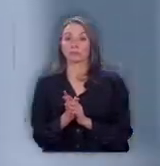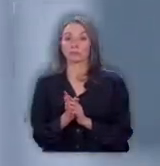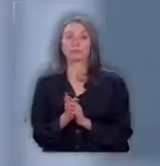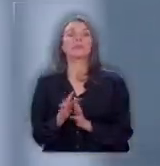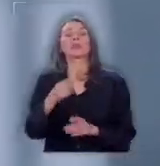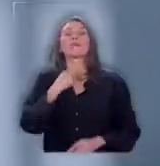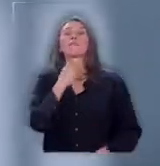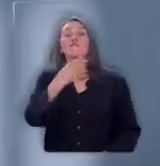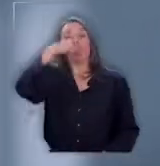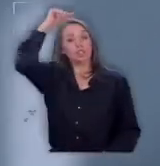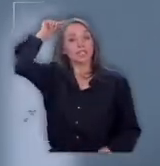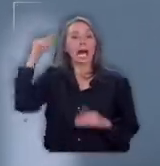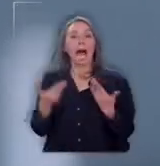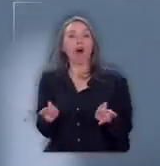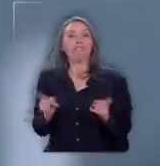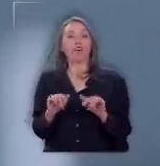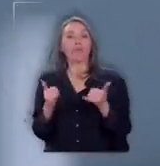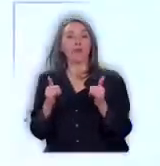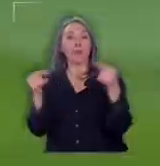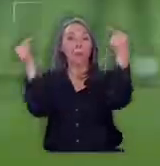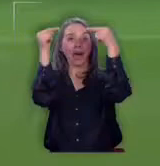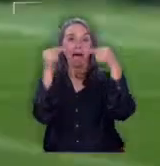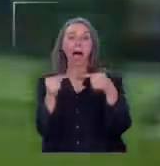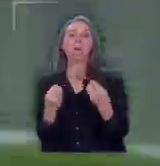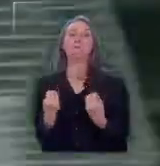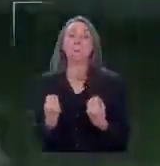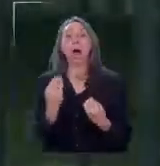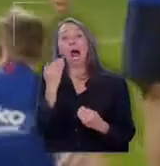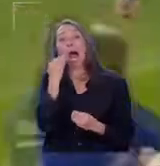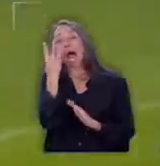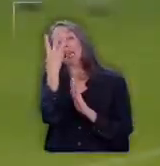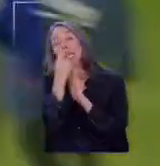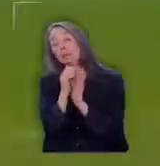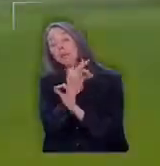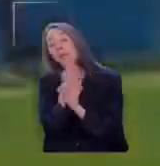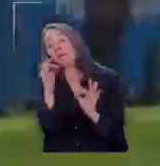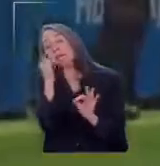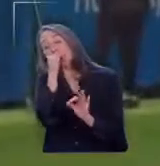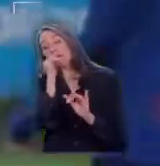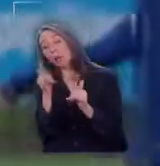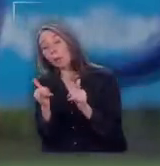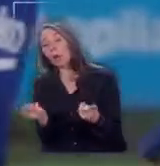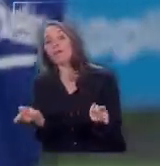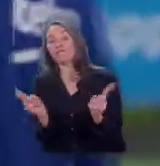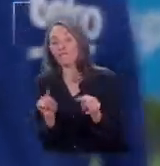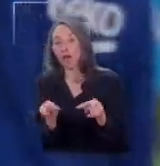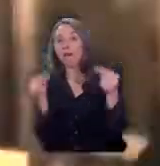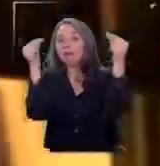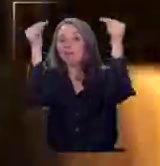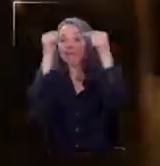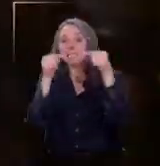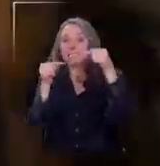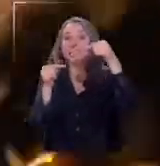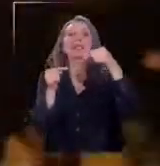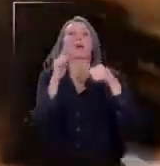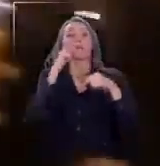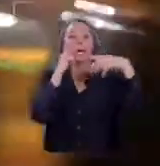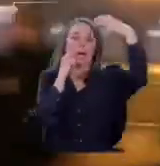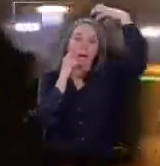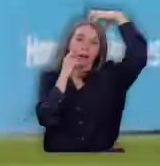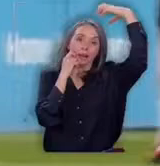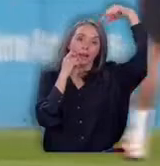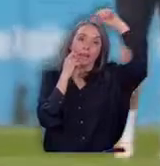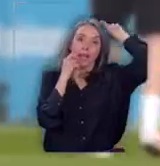ahora ya estamos volviendo y estamos muy bien casi TR meses sin jugar pero ya es hora del retorno y la cartelera del rey y Alexis se vuelve a